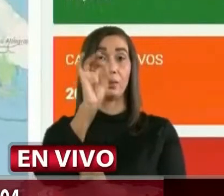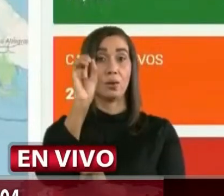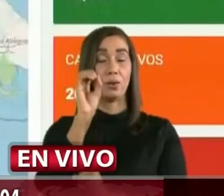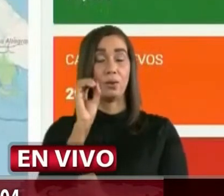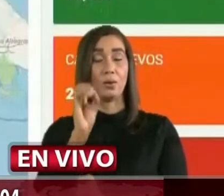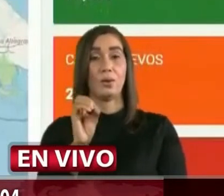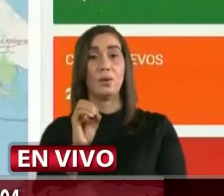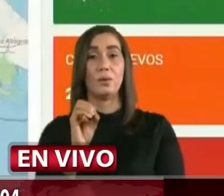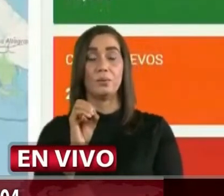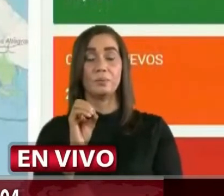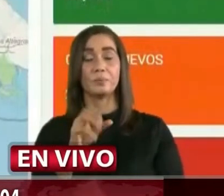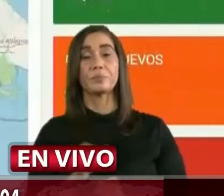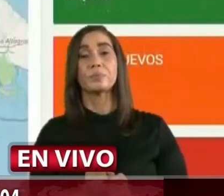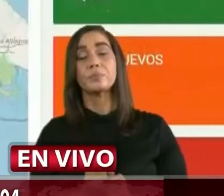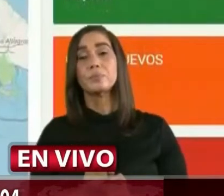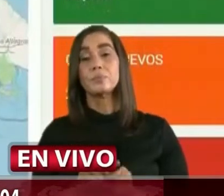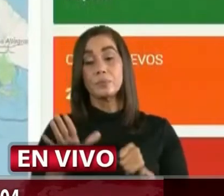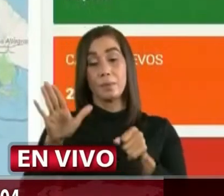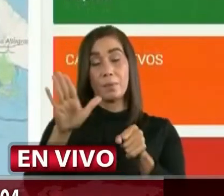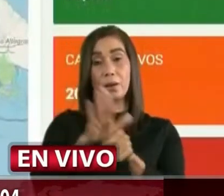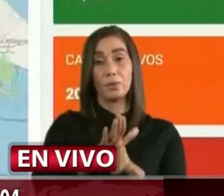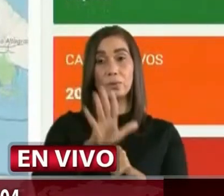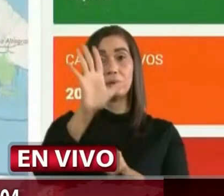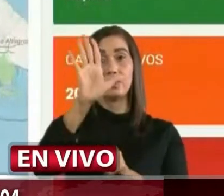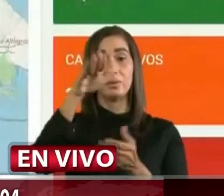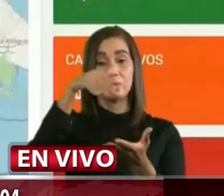20.78%, con un total de